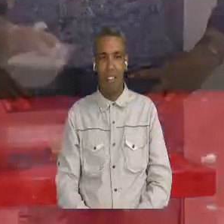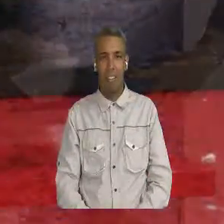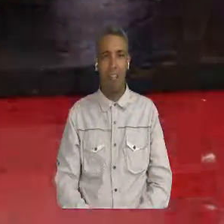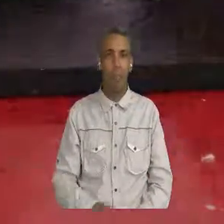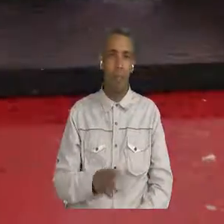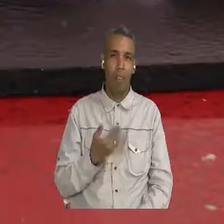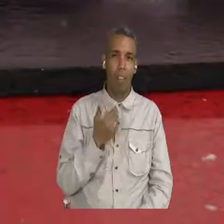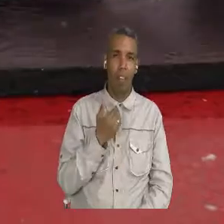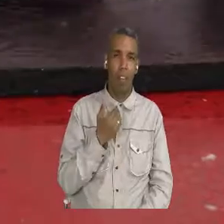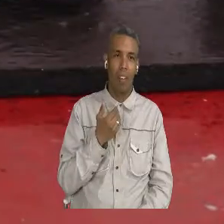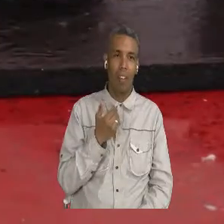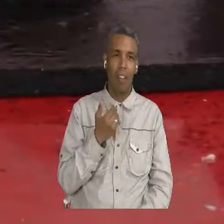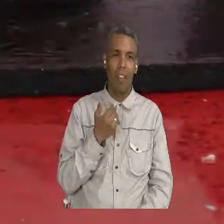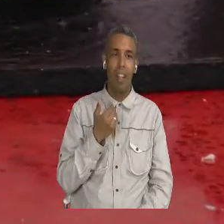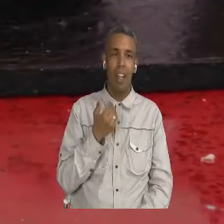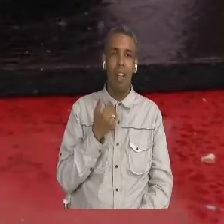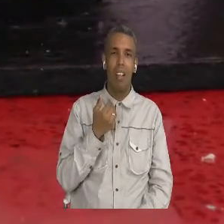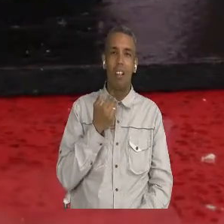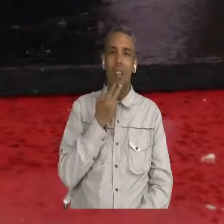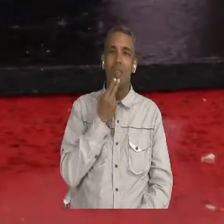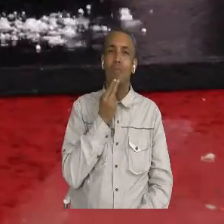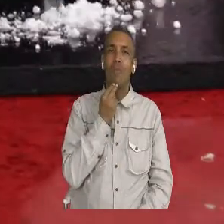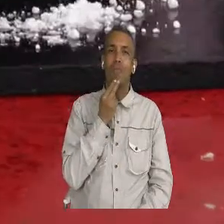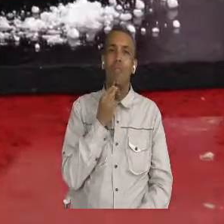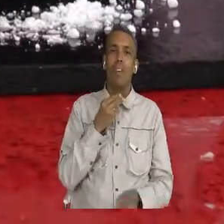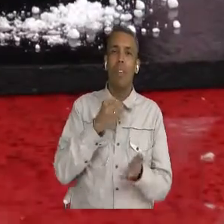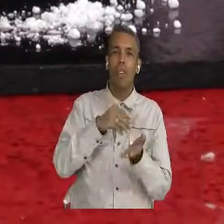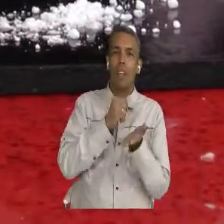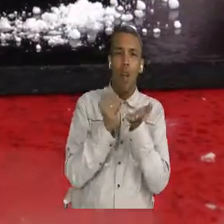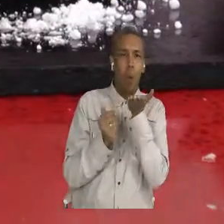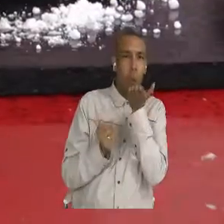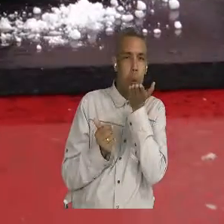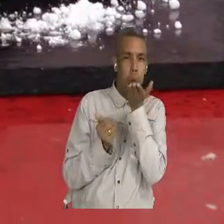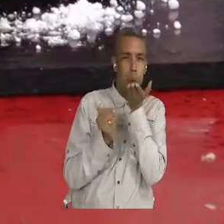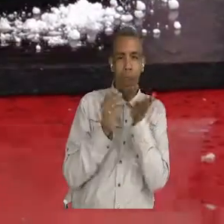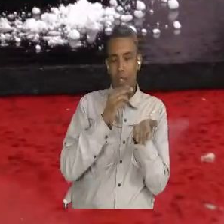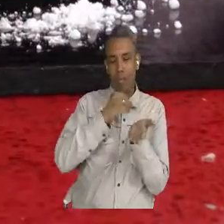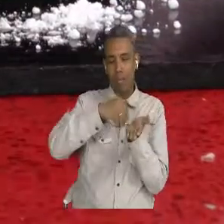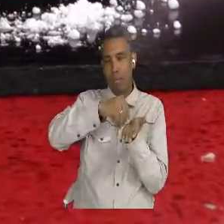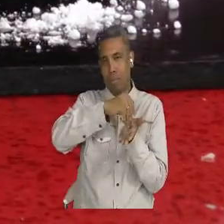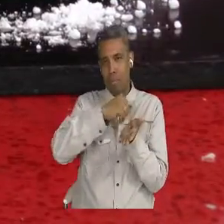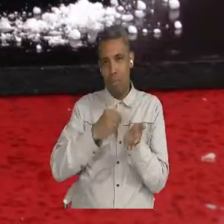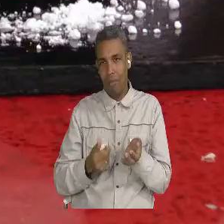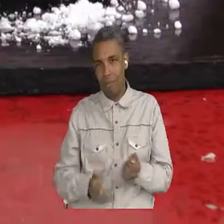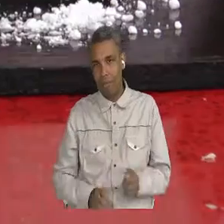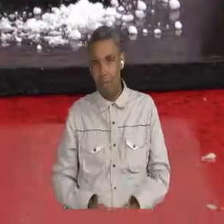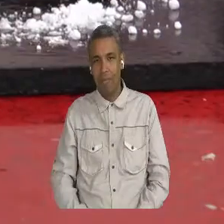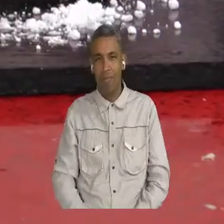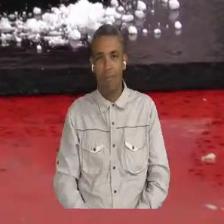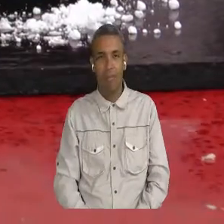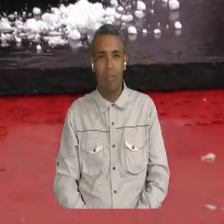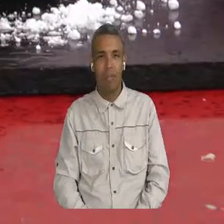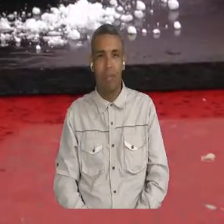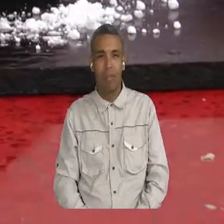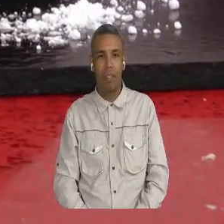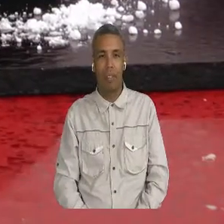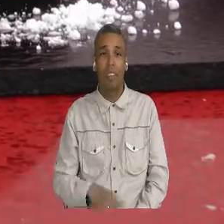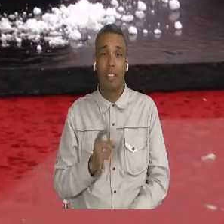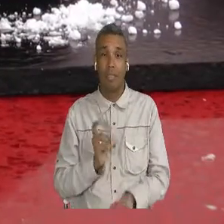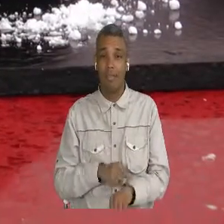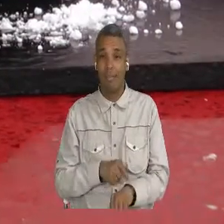pulverizada. Eso. Hoy nos cogió un poquito el tarde. El tiempo en televisión